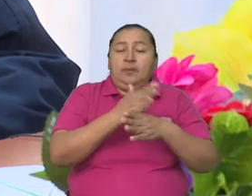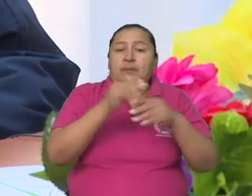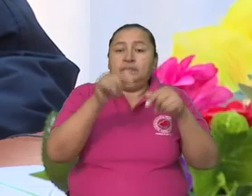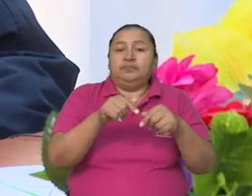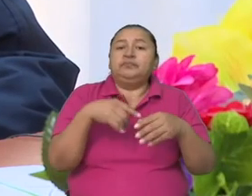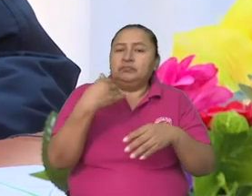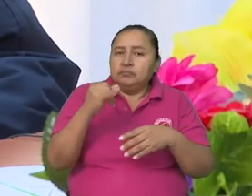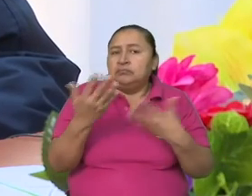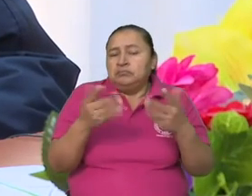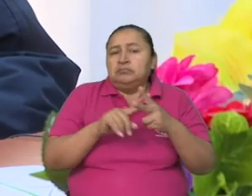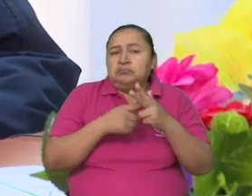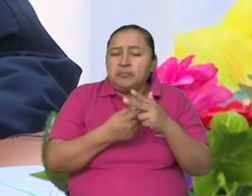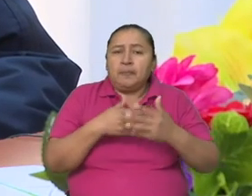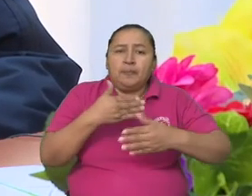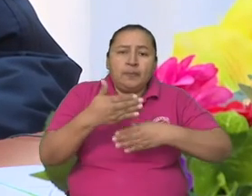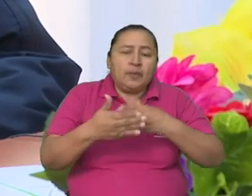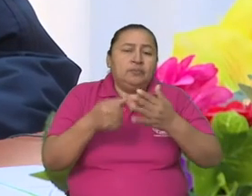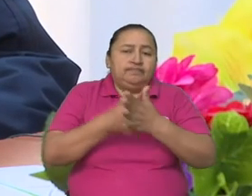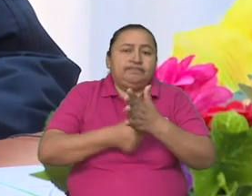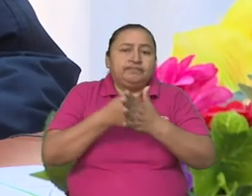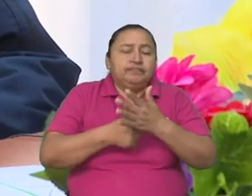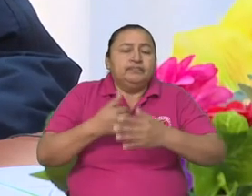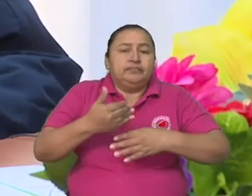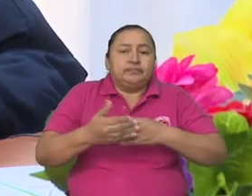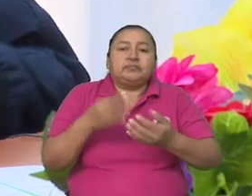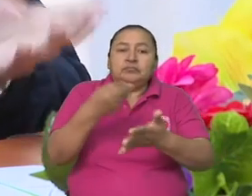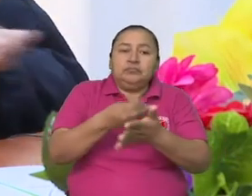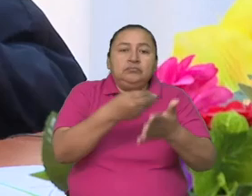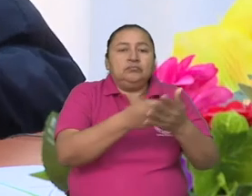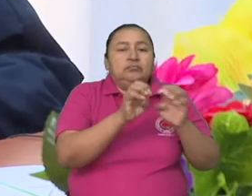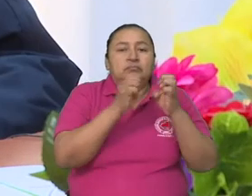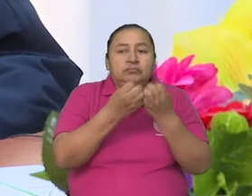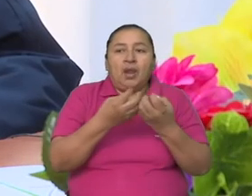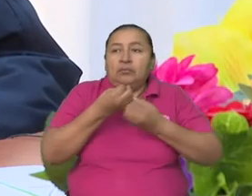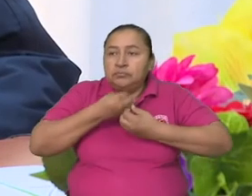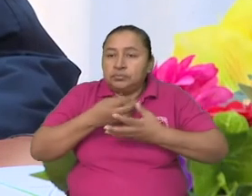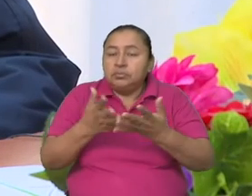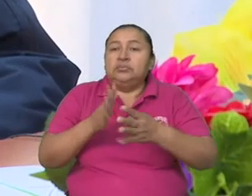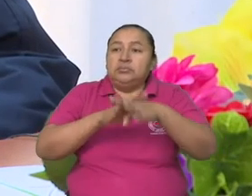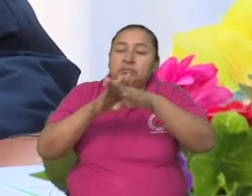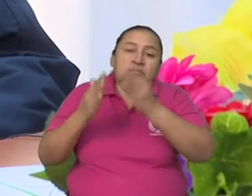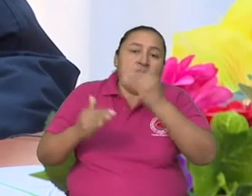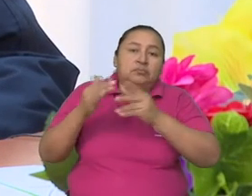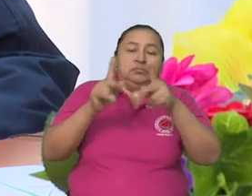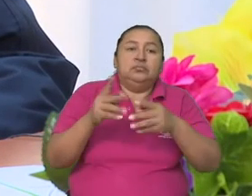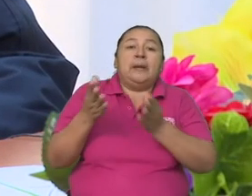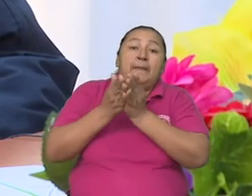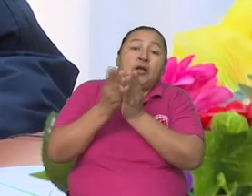Y así comenzamos, con ese esfuerzo, comprando equipo, haciendo propaganda para que vinieran líneas